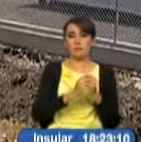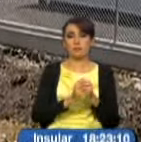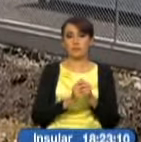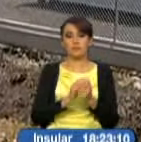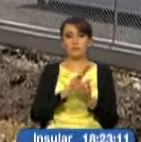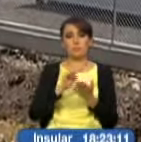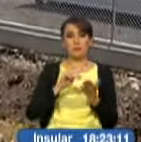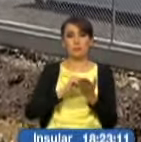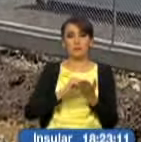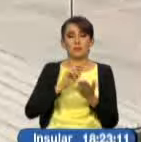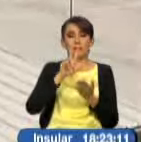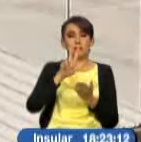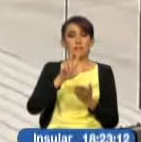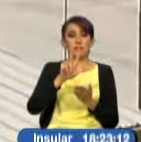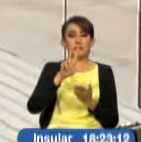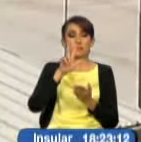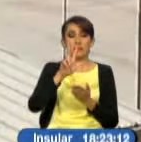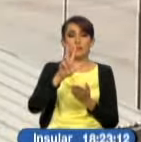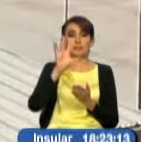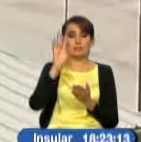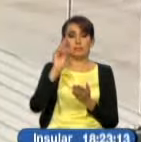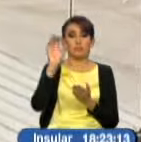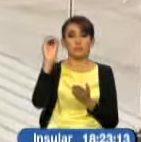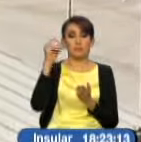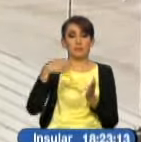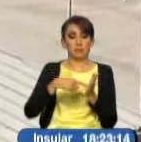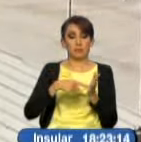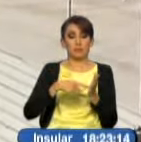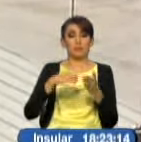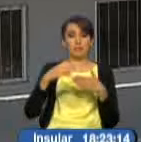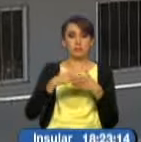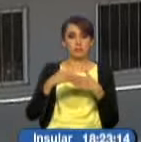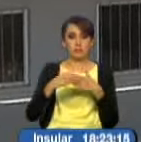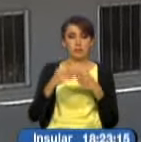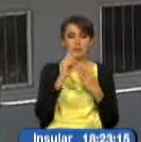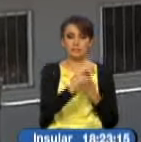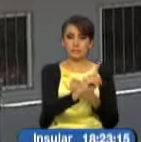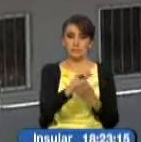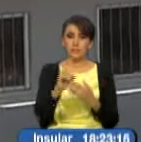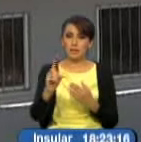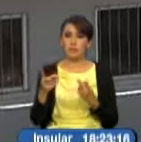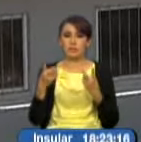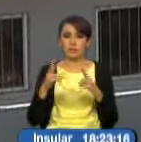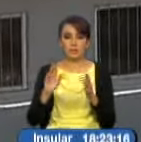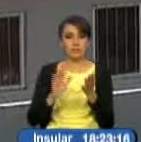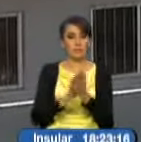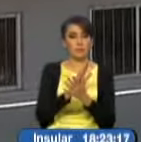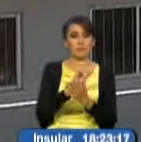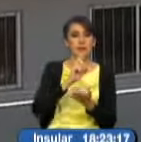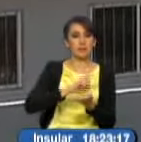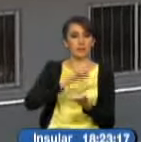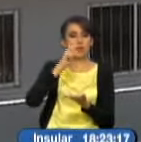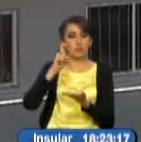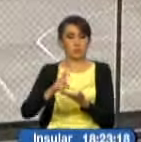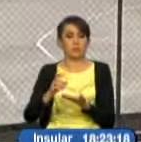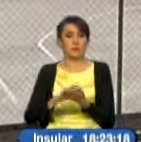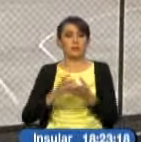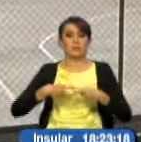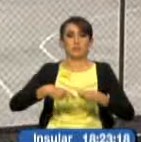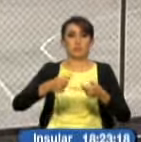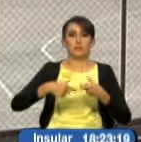un costo de 370 mil dólares cada una, así como la unidad educativa del Milenio en Saquicilí, provincia de Cotopaxi, con una